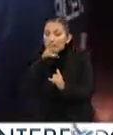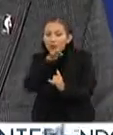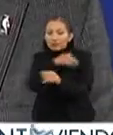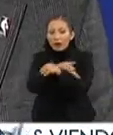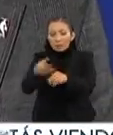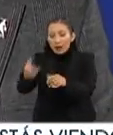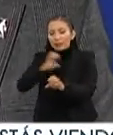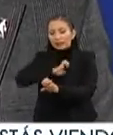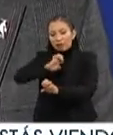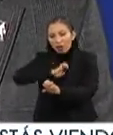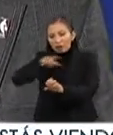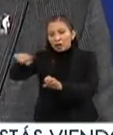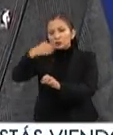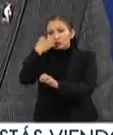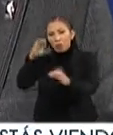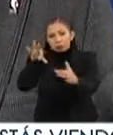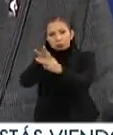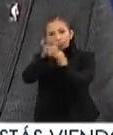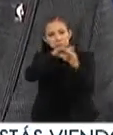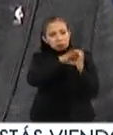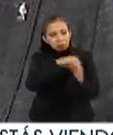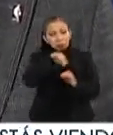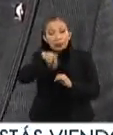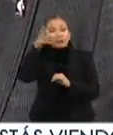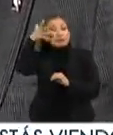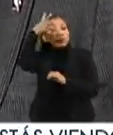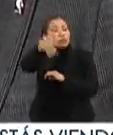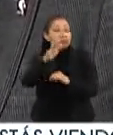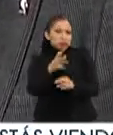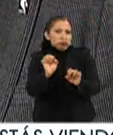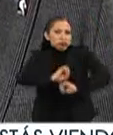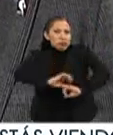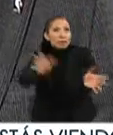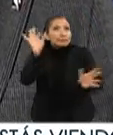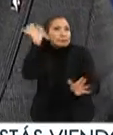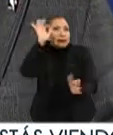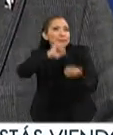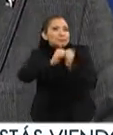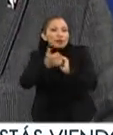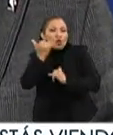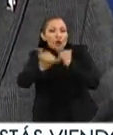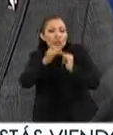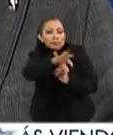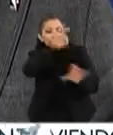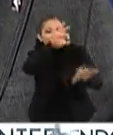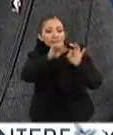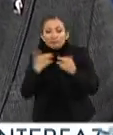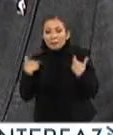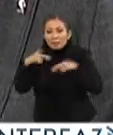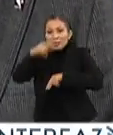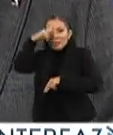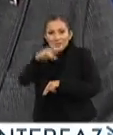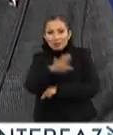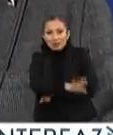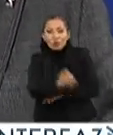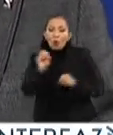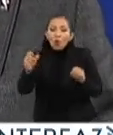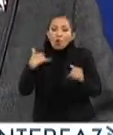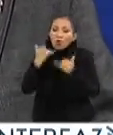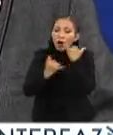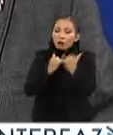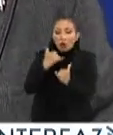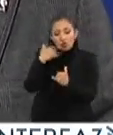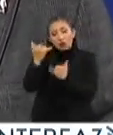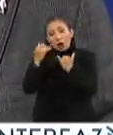de familia, a los entrenadores, a las escuelas, y que el día de mañana, ¿por qué no?, puedan ser jugadores que representen al país o que sean